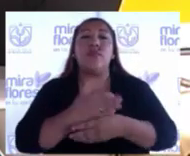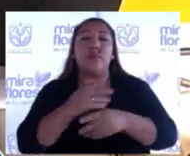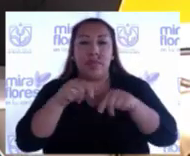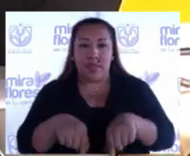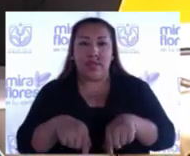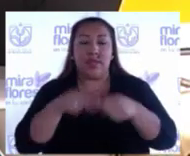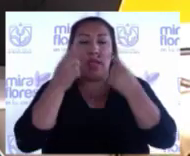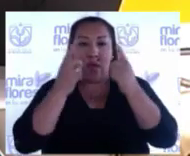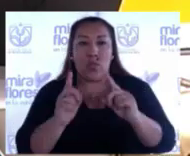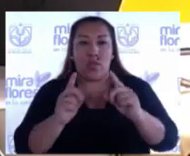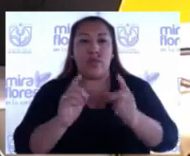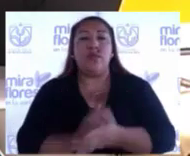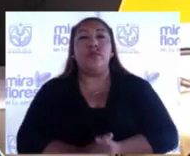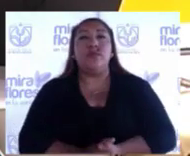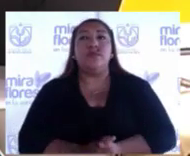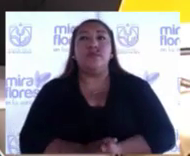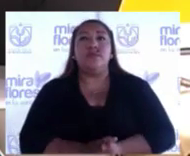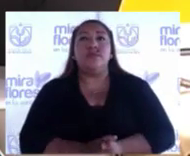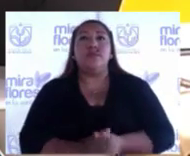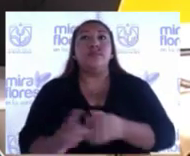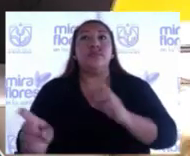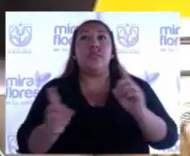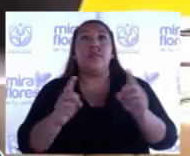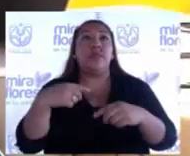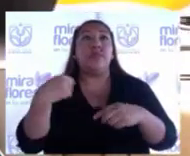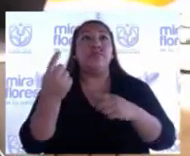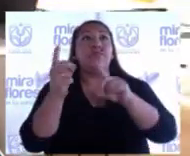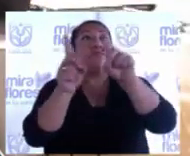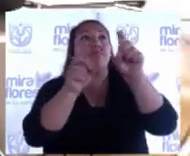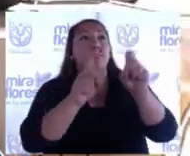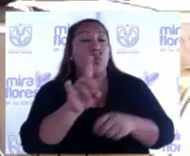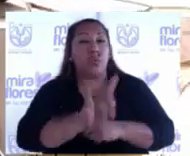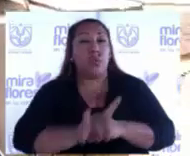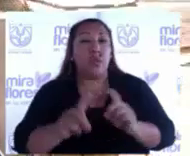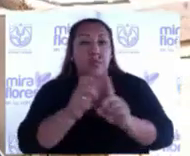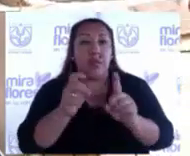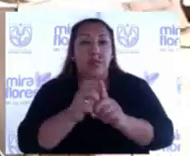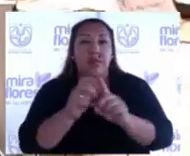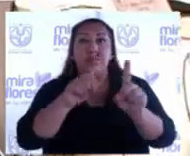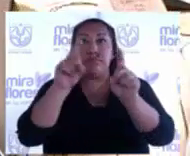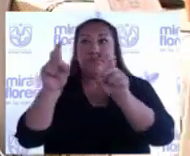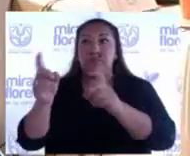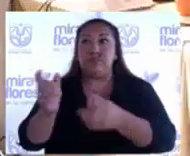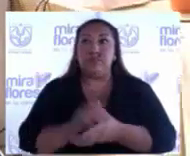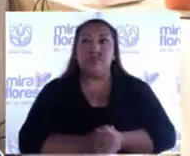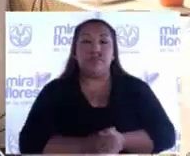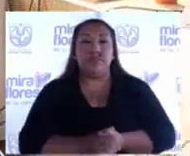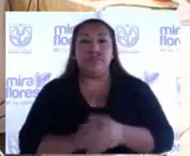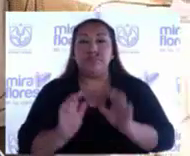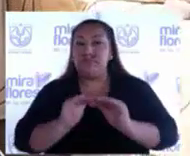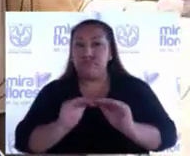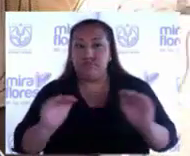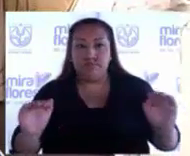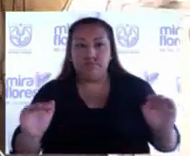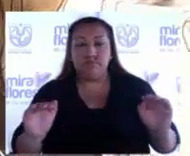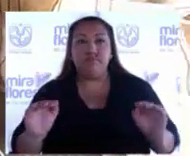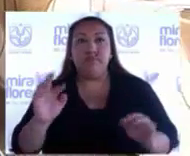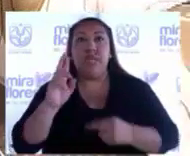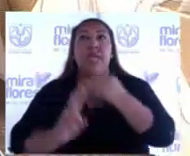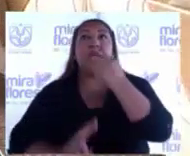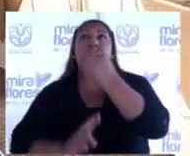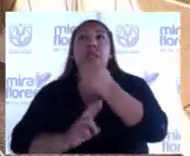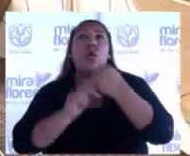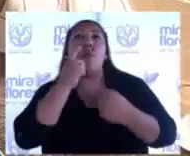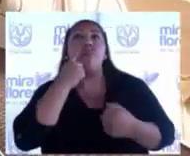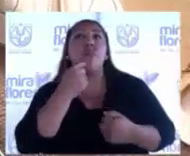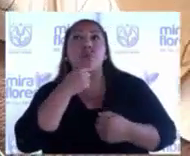del presente acuerdo. Al debate, ofrezco el uso de la palabra. Si no hay ningún regidor o regidora